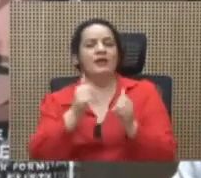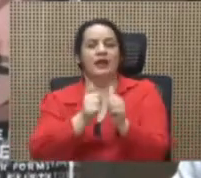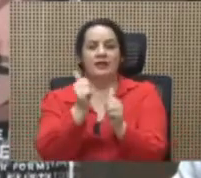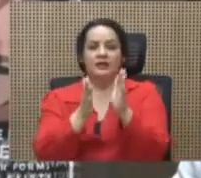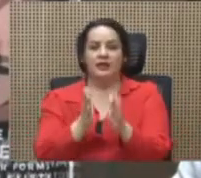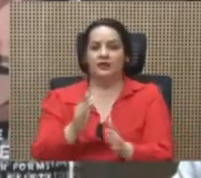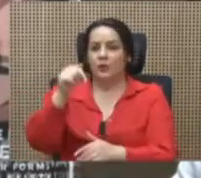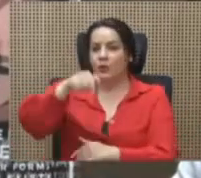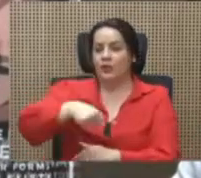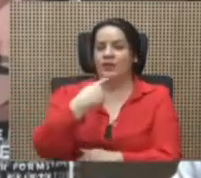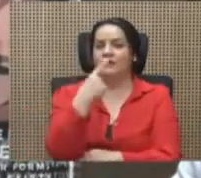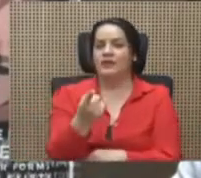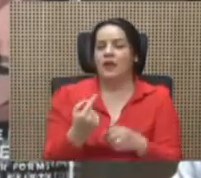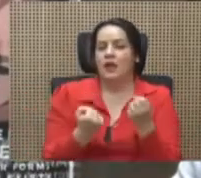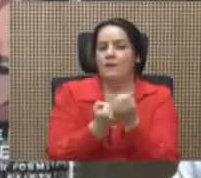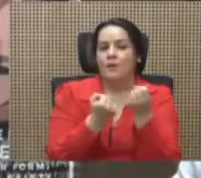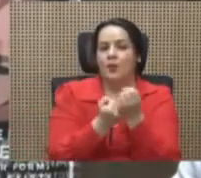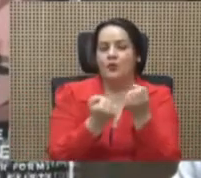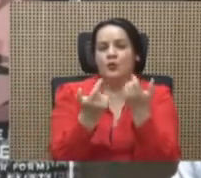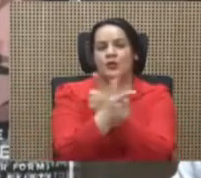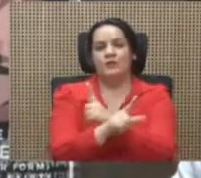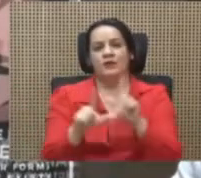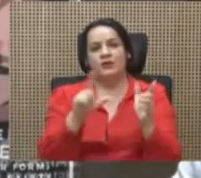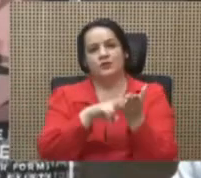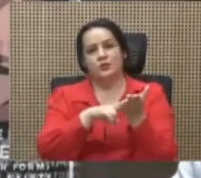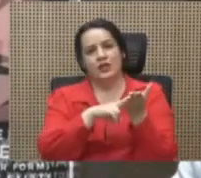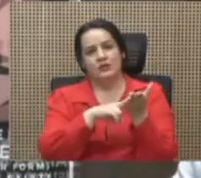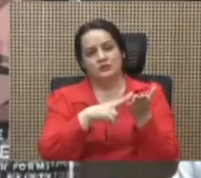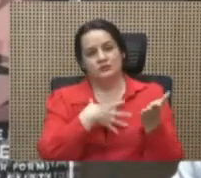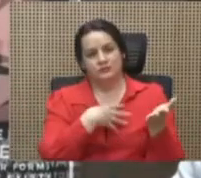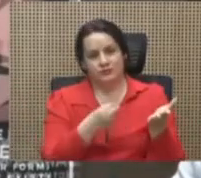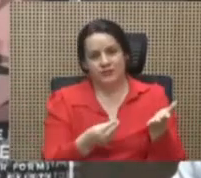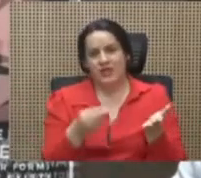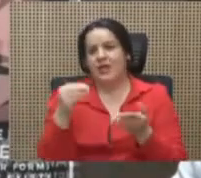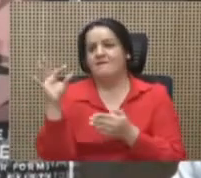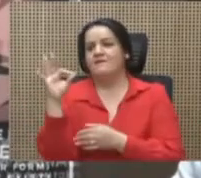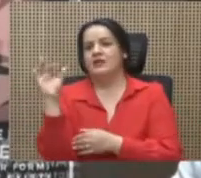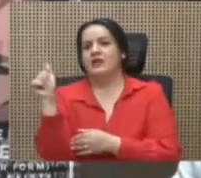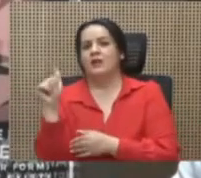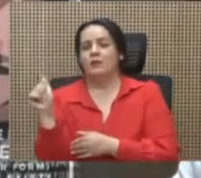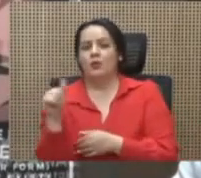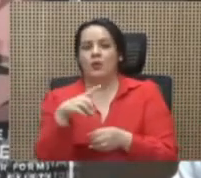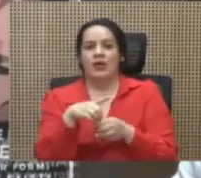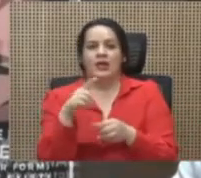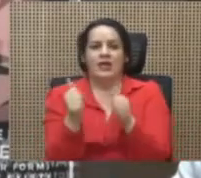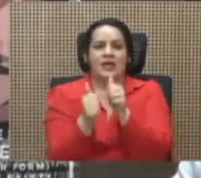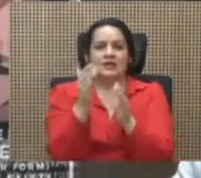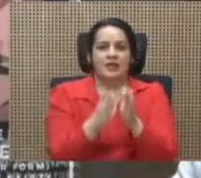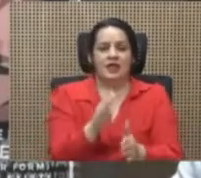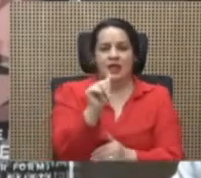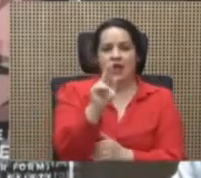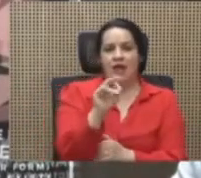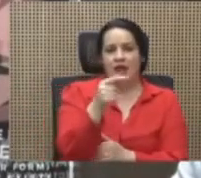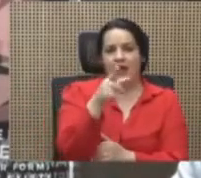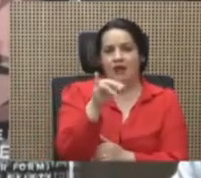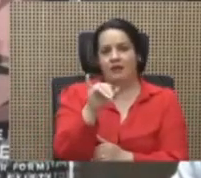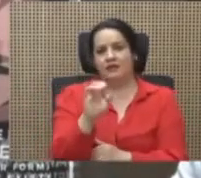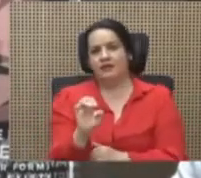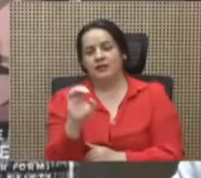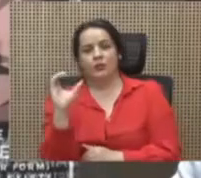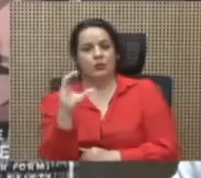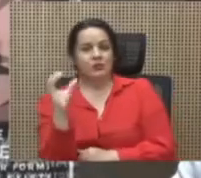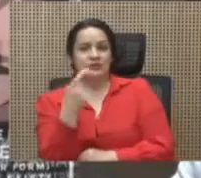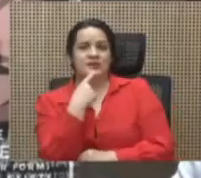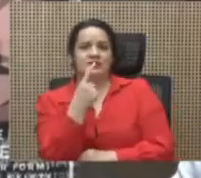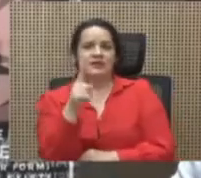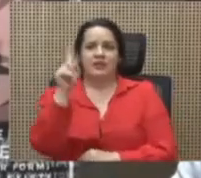hoy han manifestado el apoyo Liberación nacional y el frente amplio la diputada en la Perdón la candidata Angie se nos decía